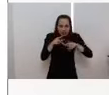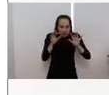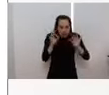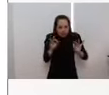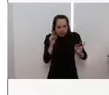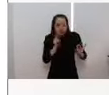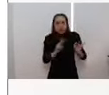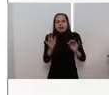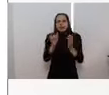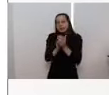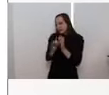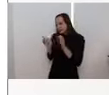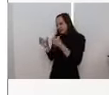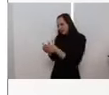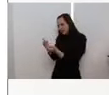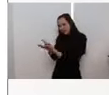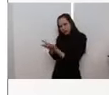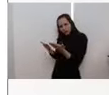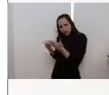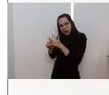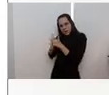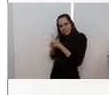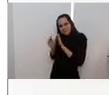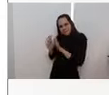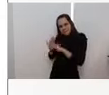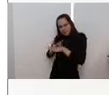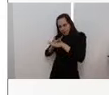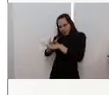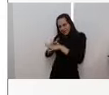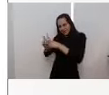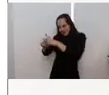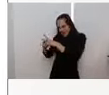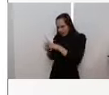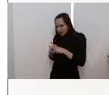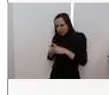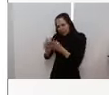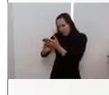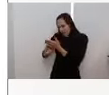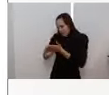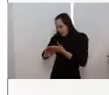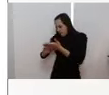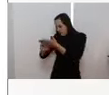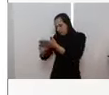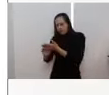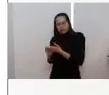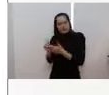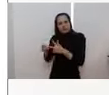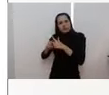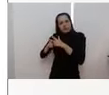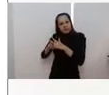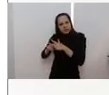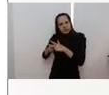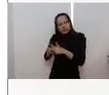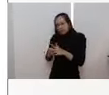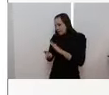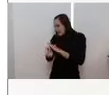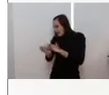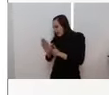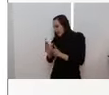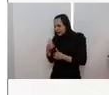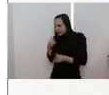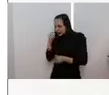equipo biomédico requiere una renovación y un mantenimiento de acuerdo a lo que se corresponde el mantenimiento le damos preventivo para